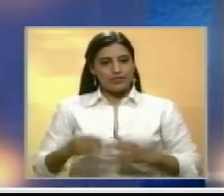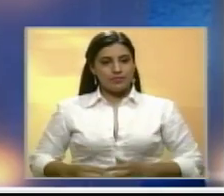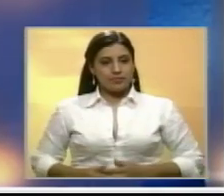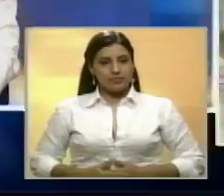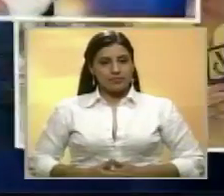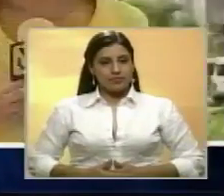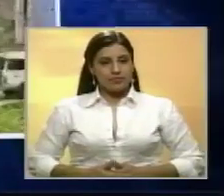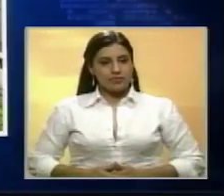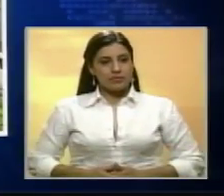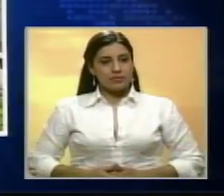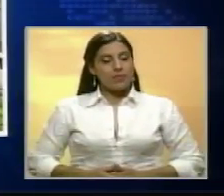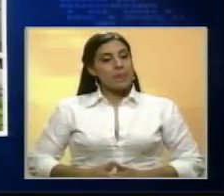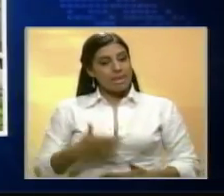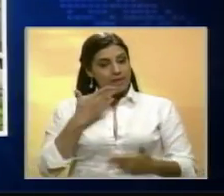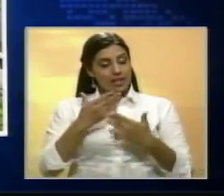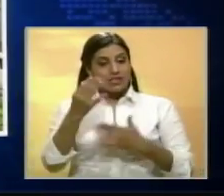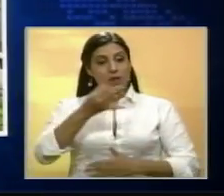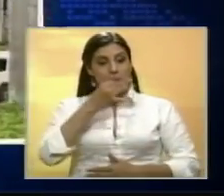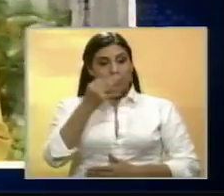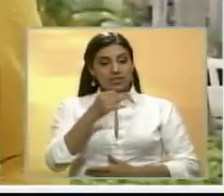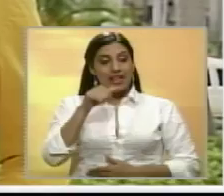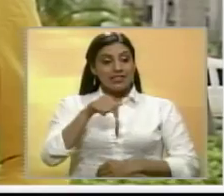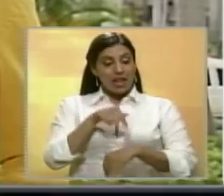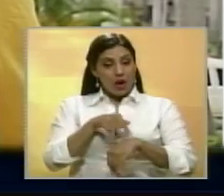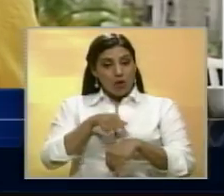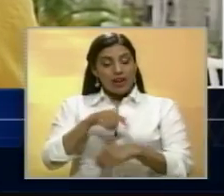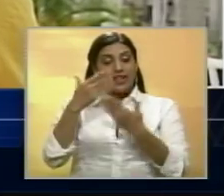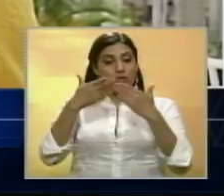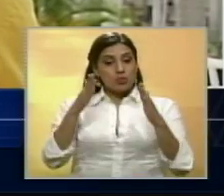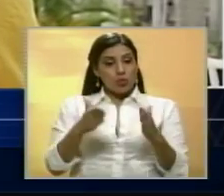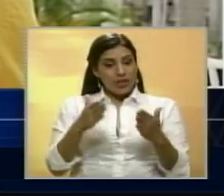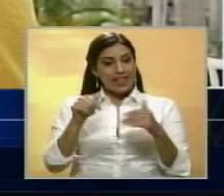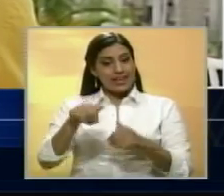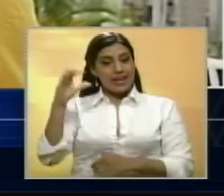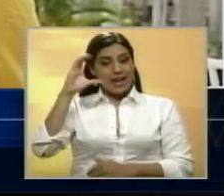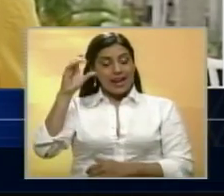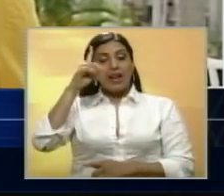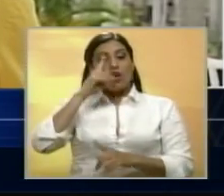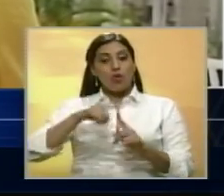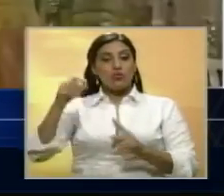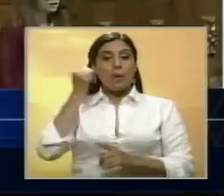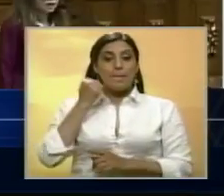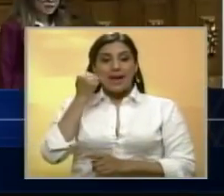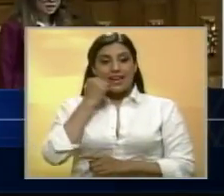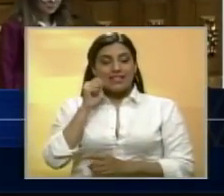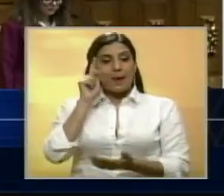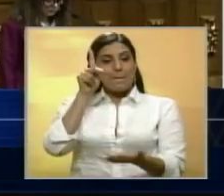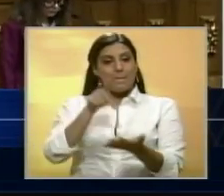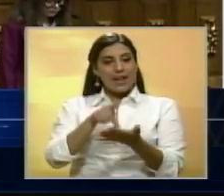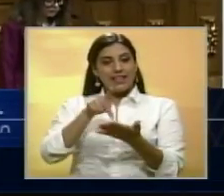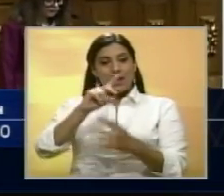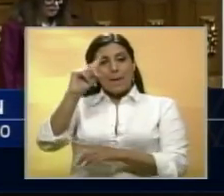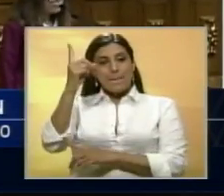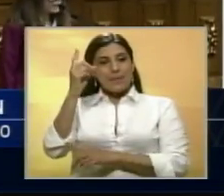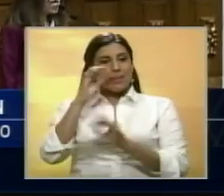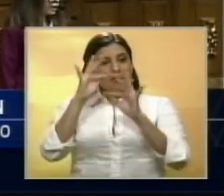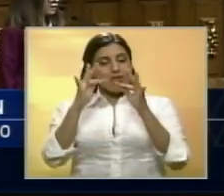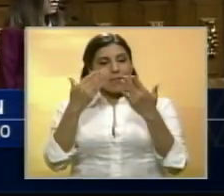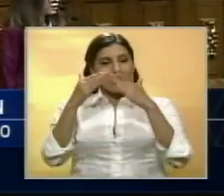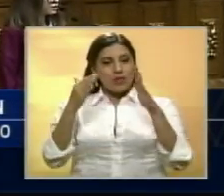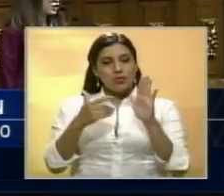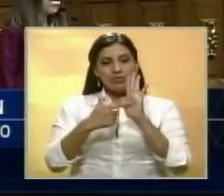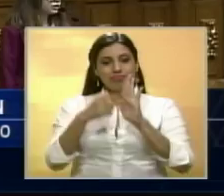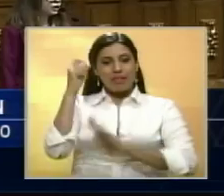reporte. Gracias, buenas tardes. A esta hora, estudiantes de la Gran Caracas y de Valencia participan en el primer modelo